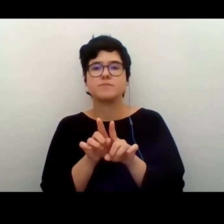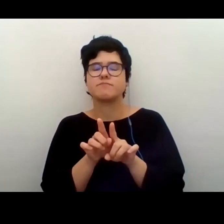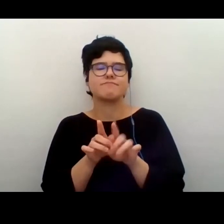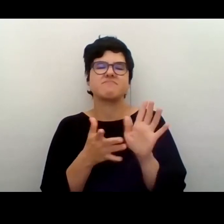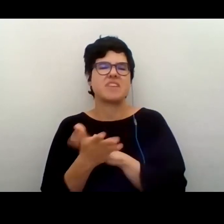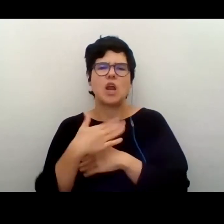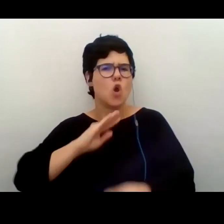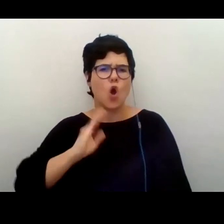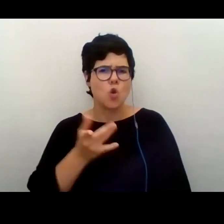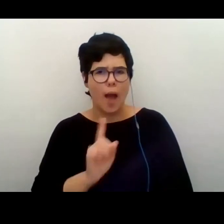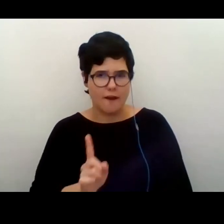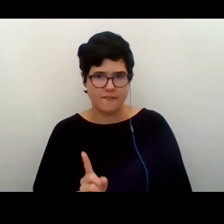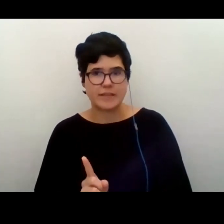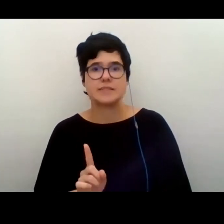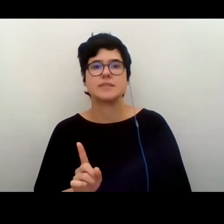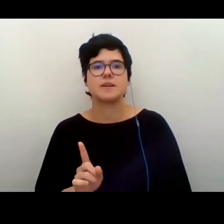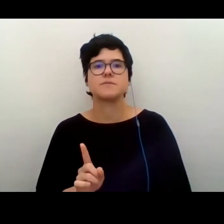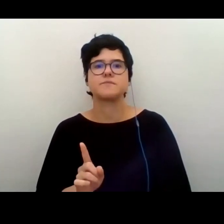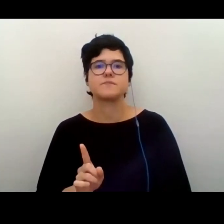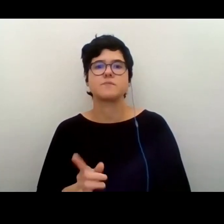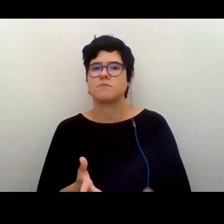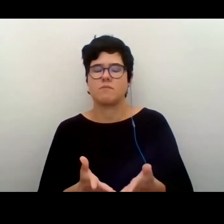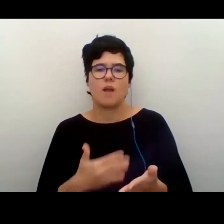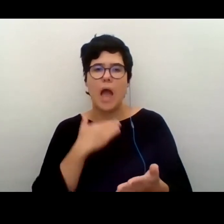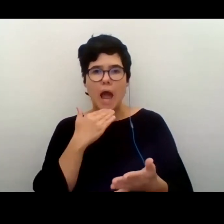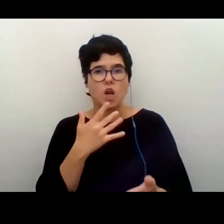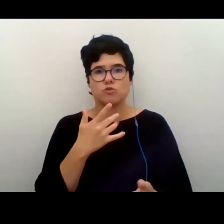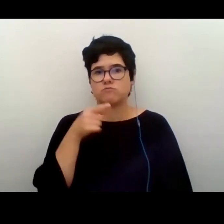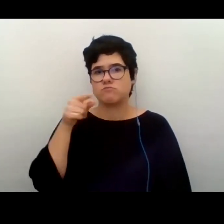una contraindicación para este tipo de